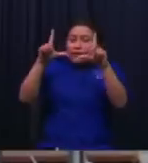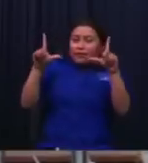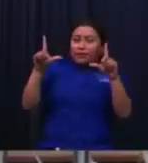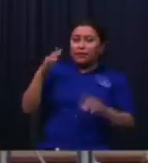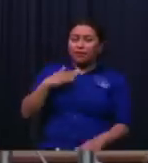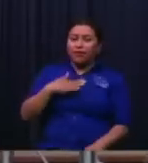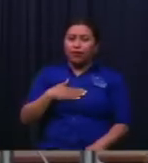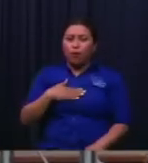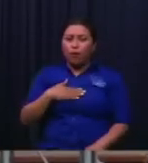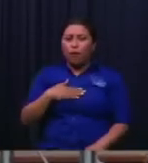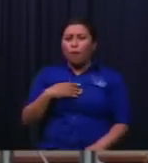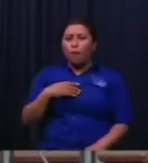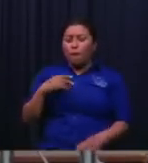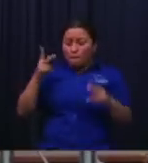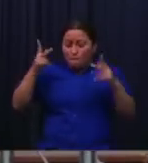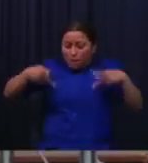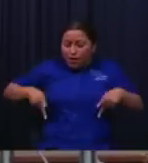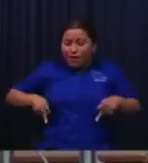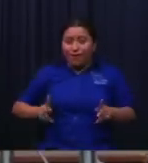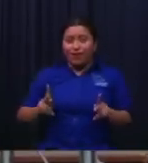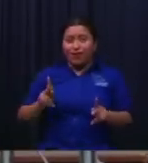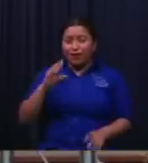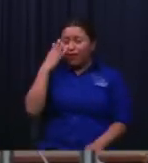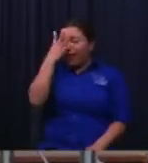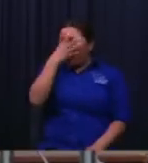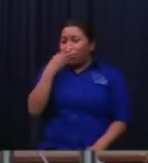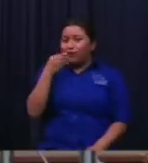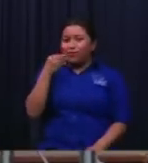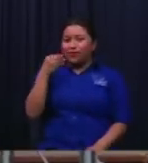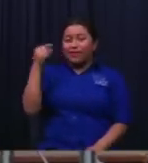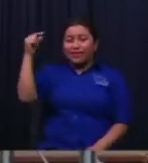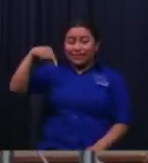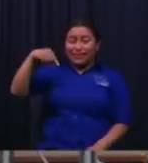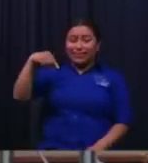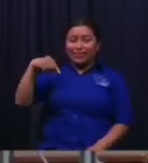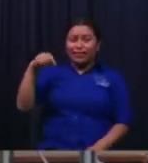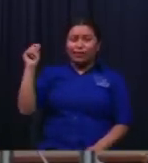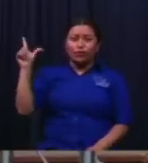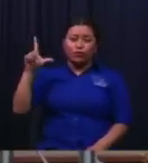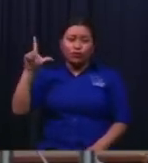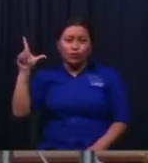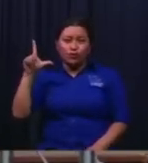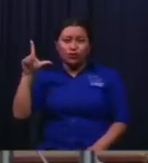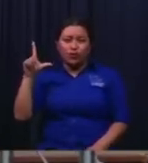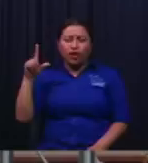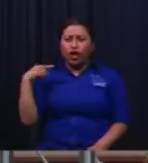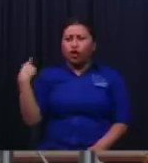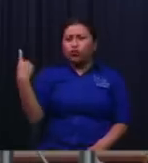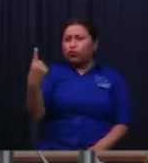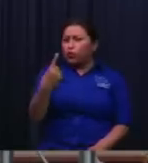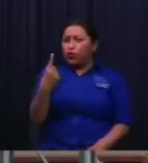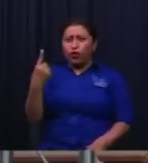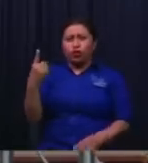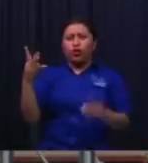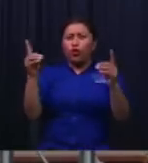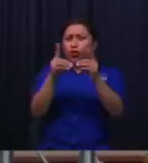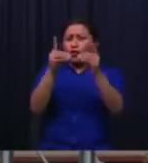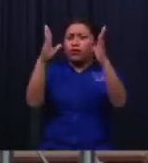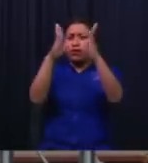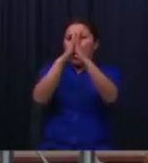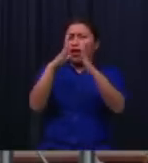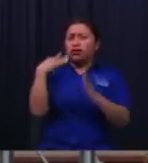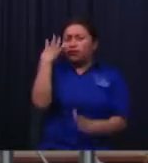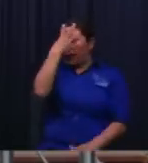un privilegio hermoso poder estar los lunes porque creo yo, todos los cultos son importantes y hermosos, ¿verdad,